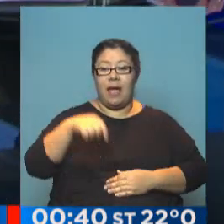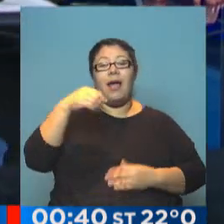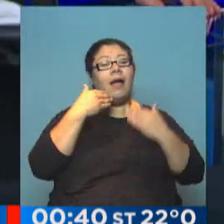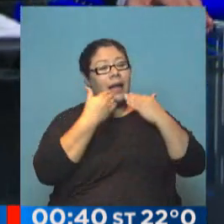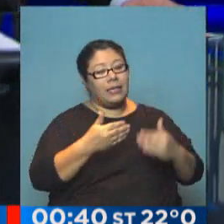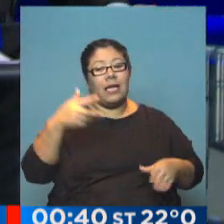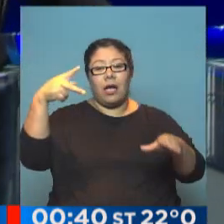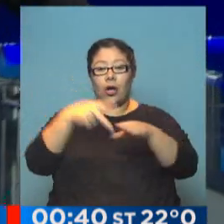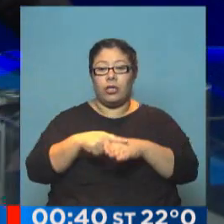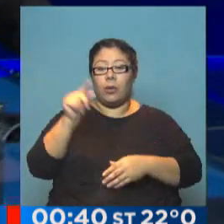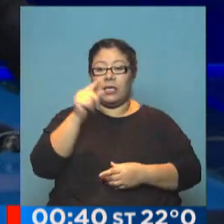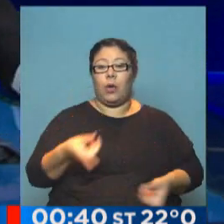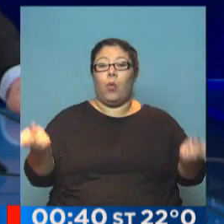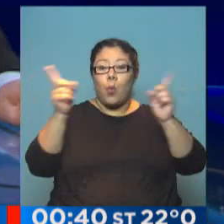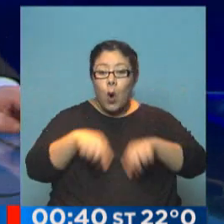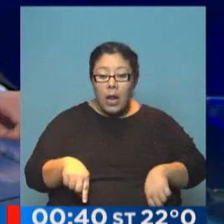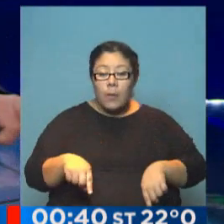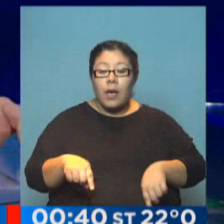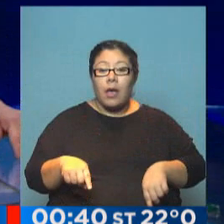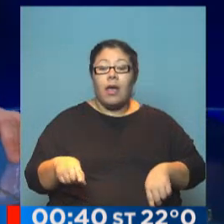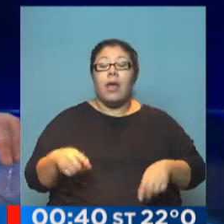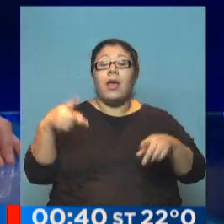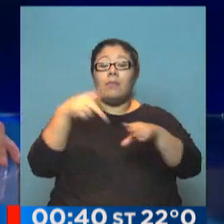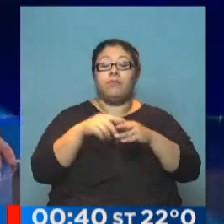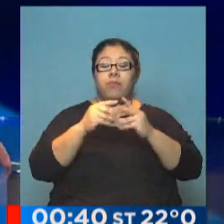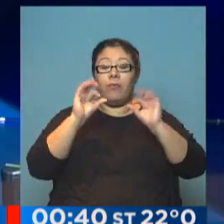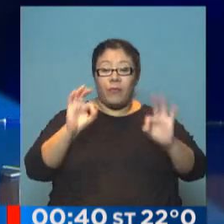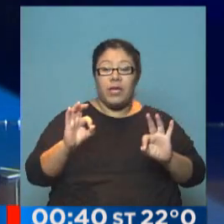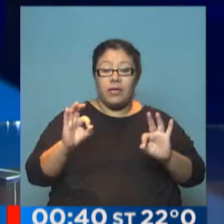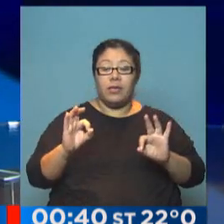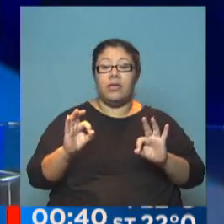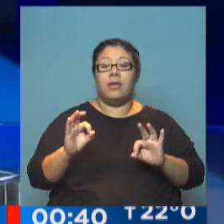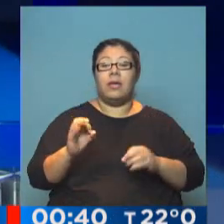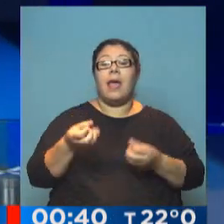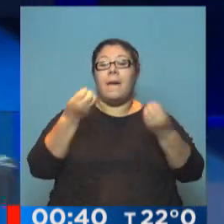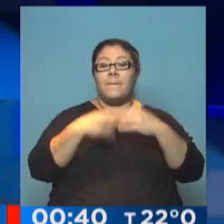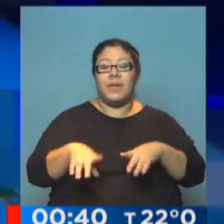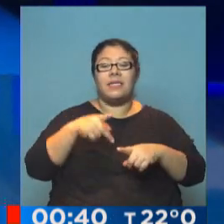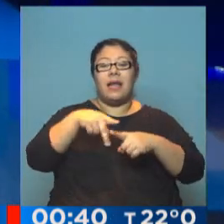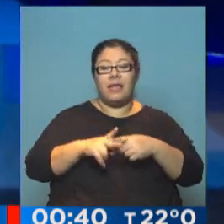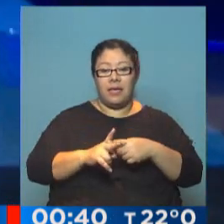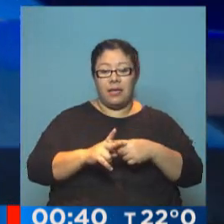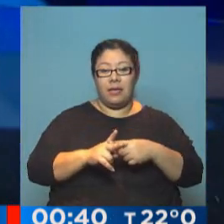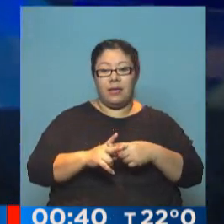pausa después de la misma. Noche de Cultura Digital, en breve, por la pantalla de la TV Pública. Ya volvemos.